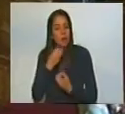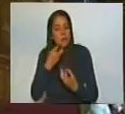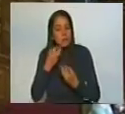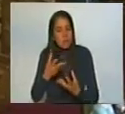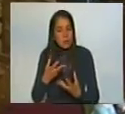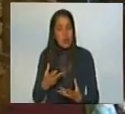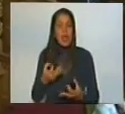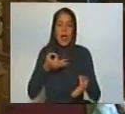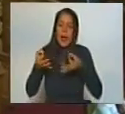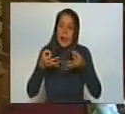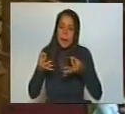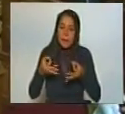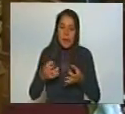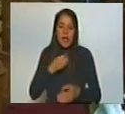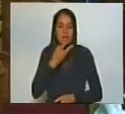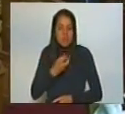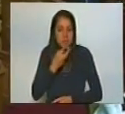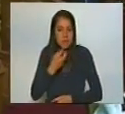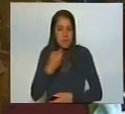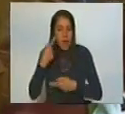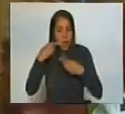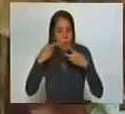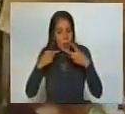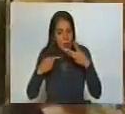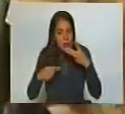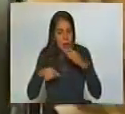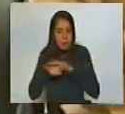qué fue lo que pasó.